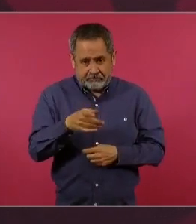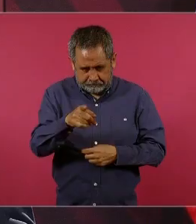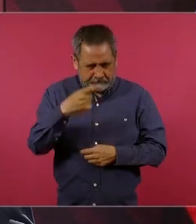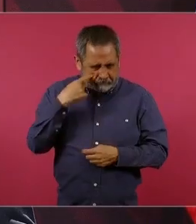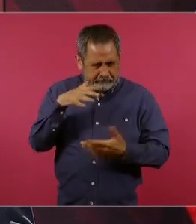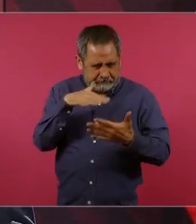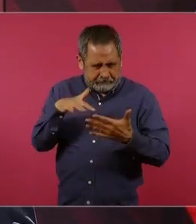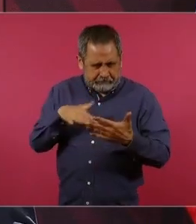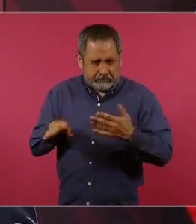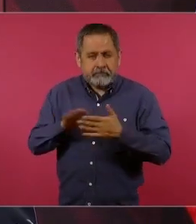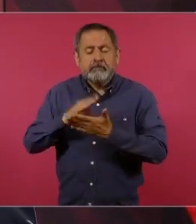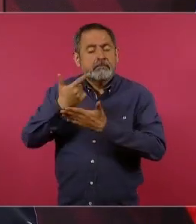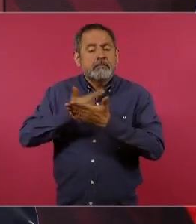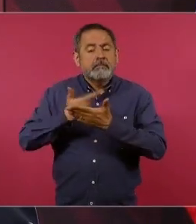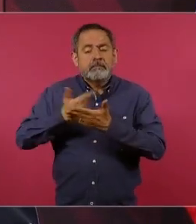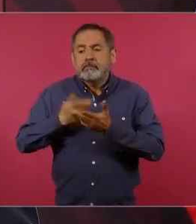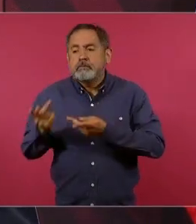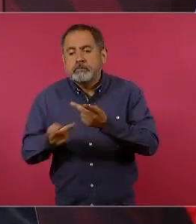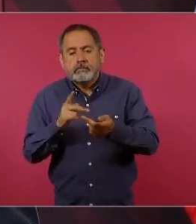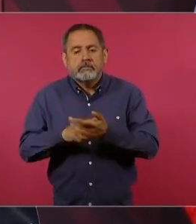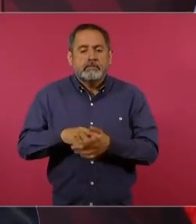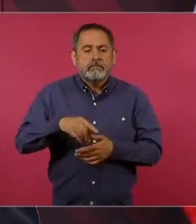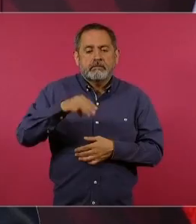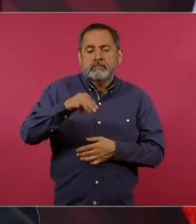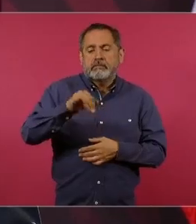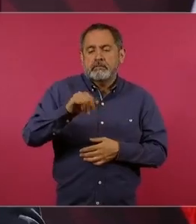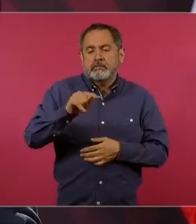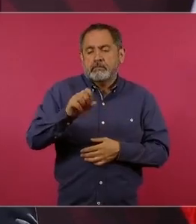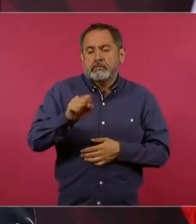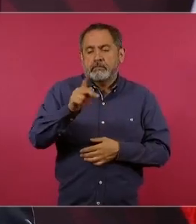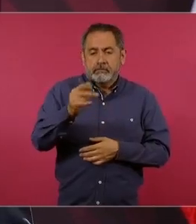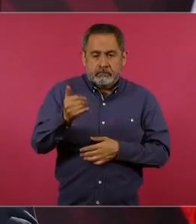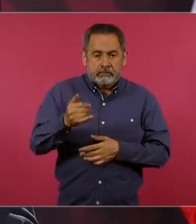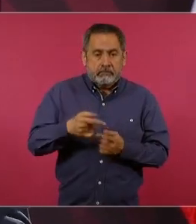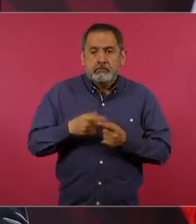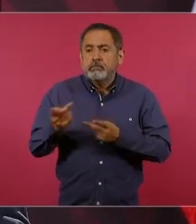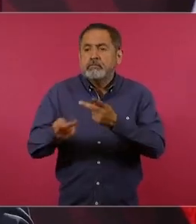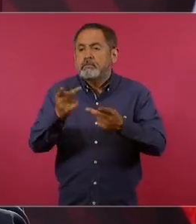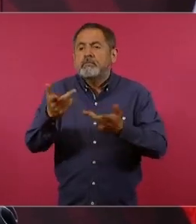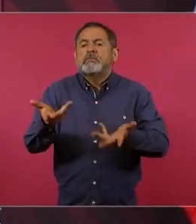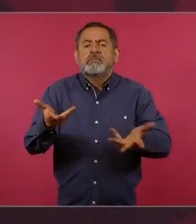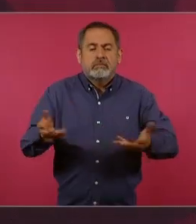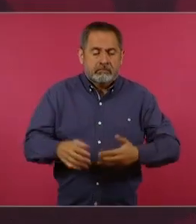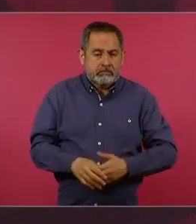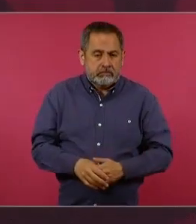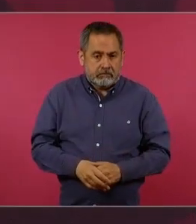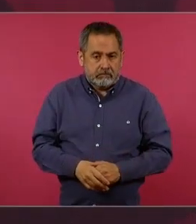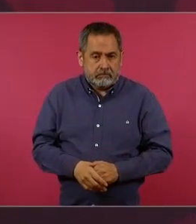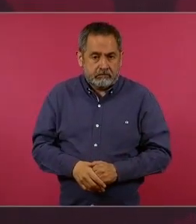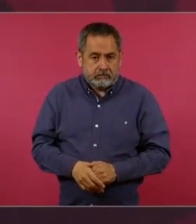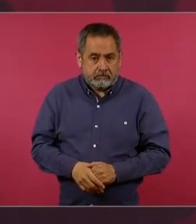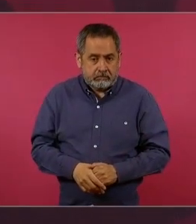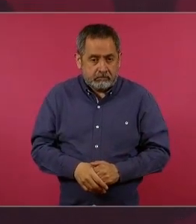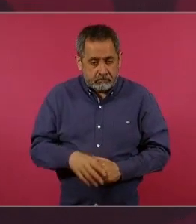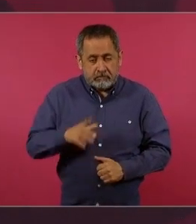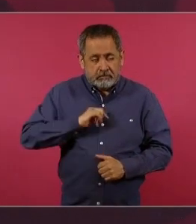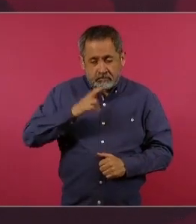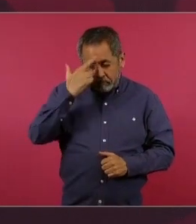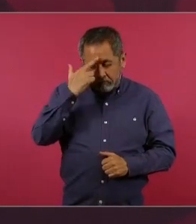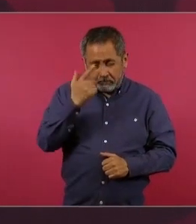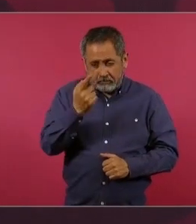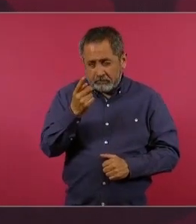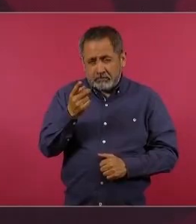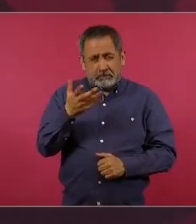busquen una encuesta que hizo Mitofsky. Entonces le preguntaba a la gente qué hacer y había, me acuerdo,